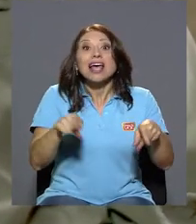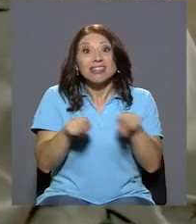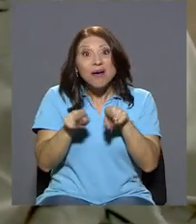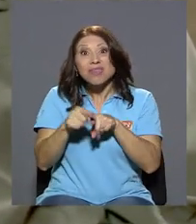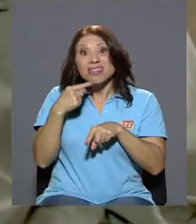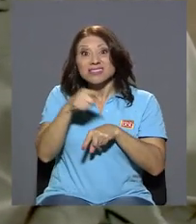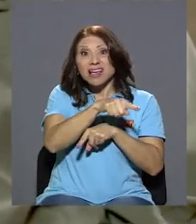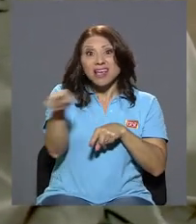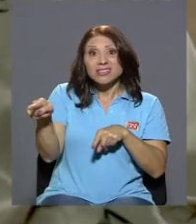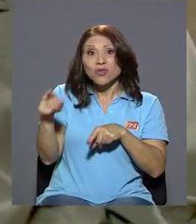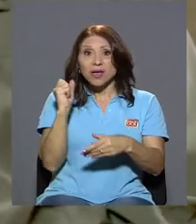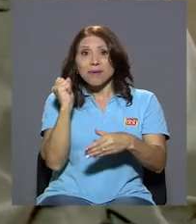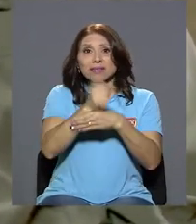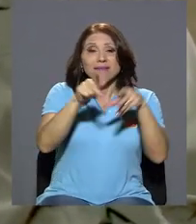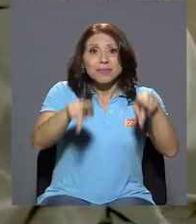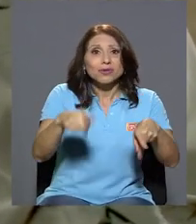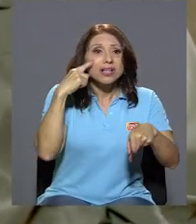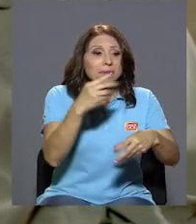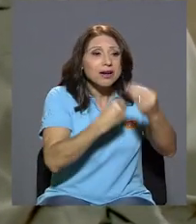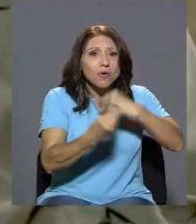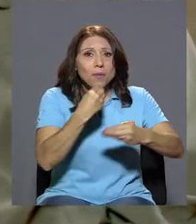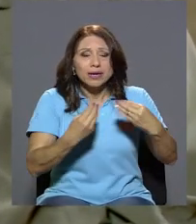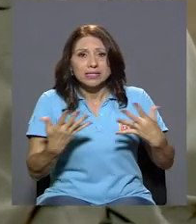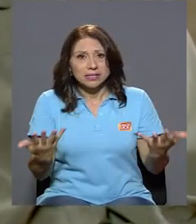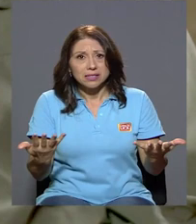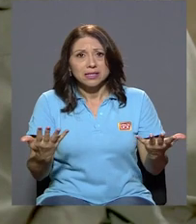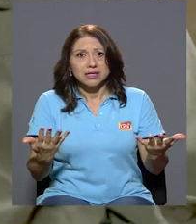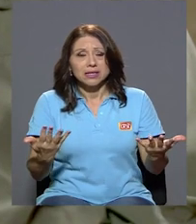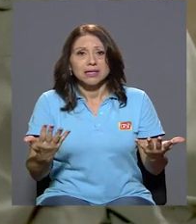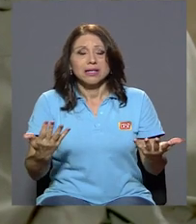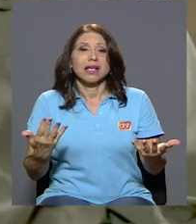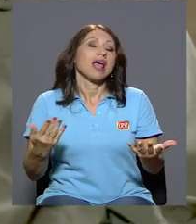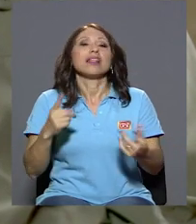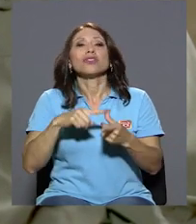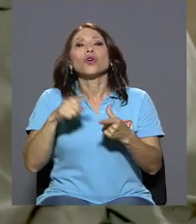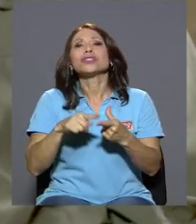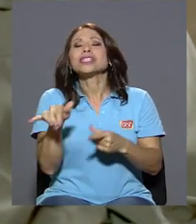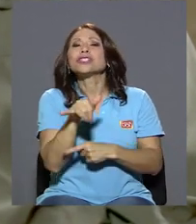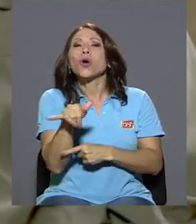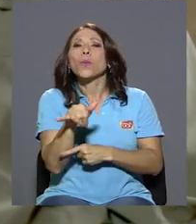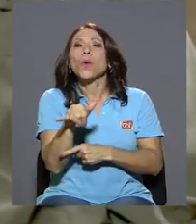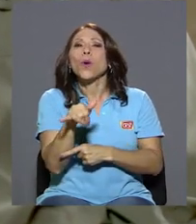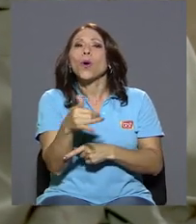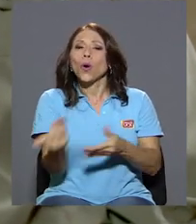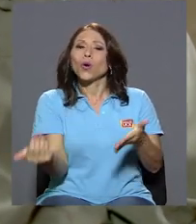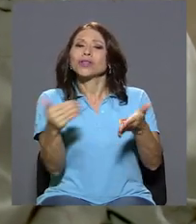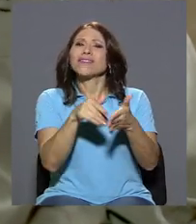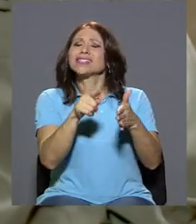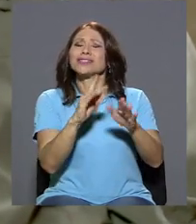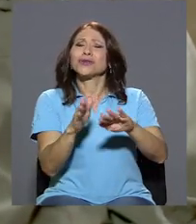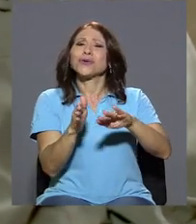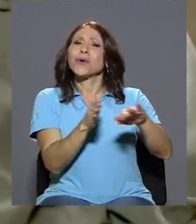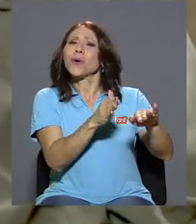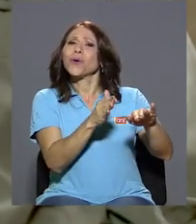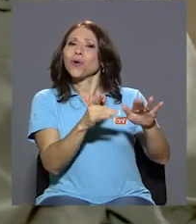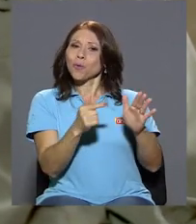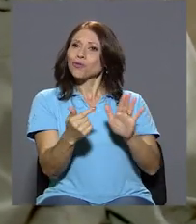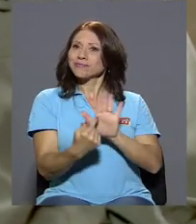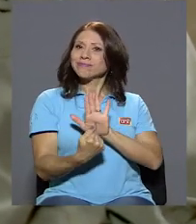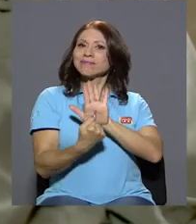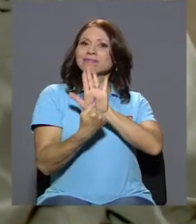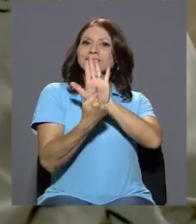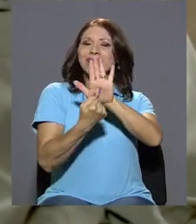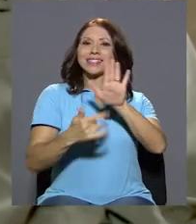decir que era el canibalismo y entonces es como reivindicar eso y sentirse